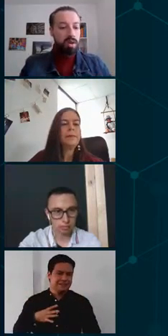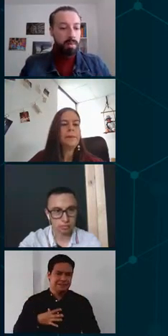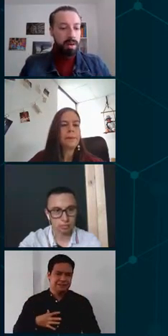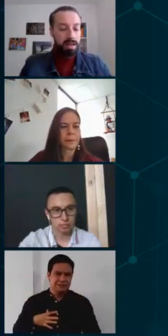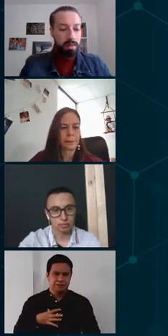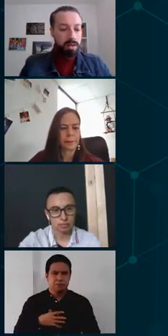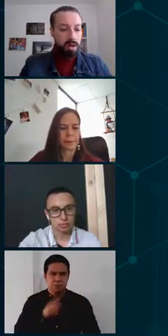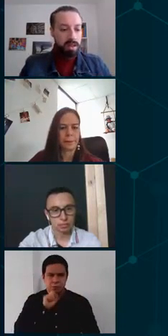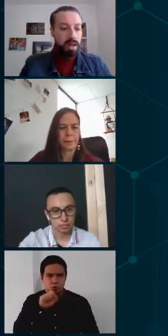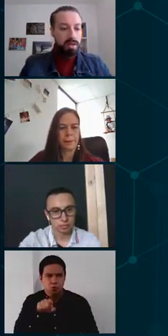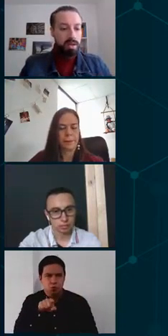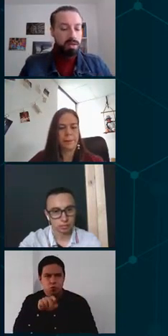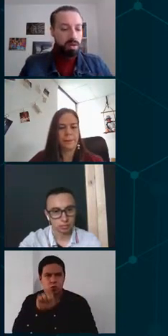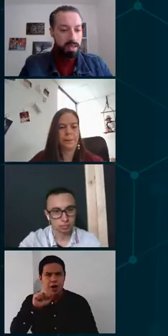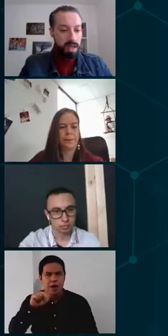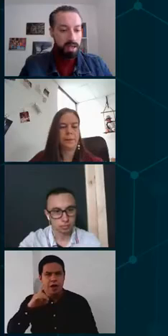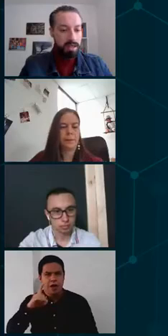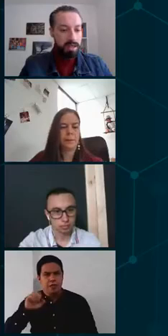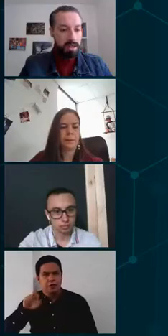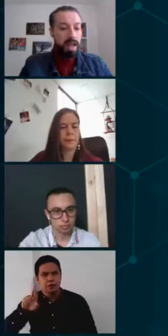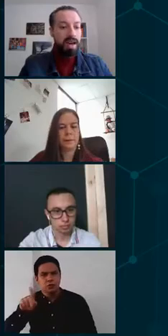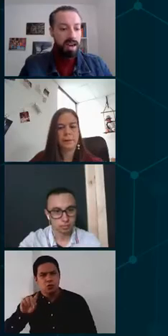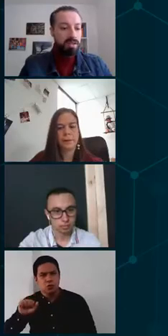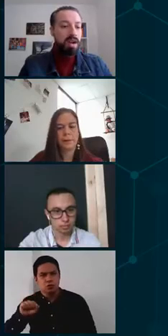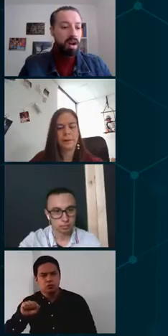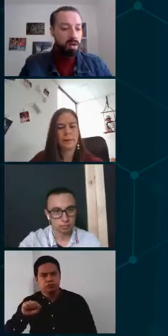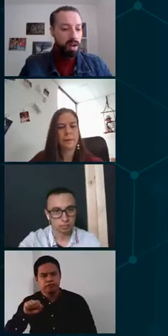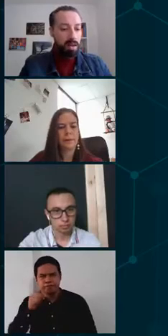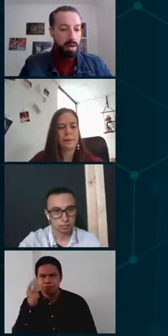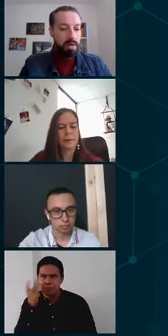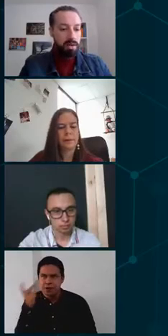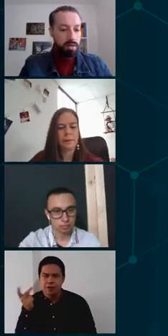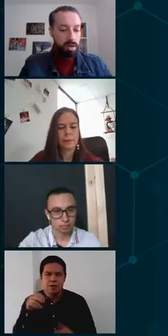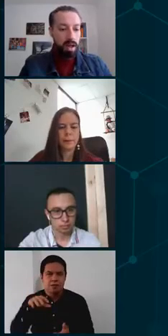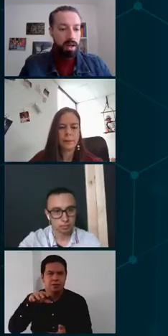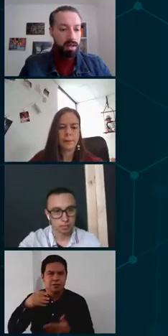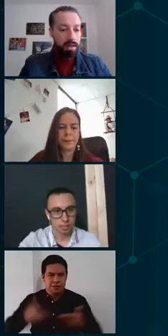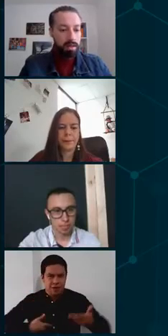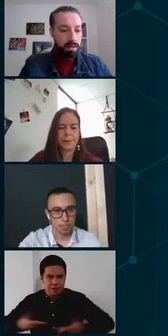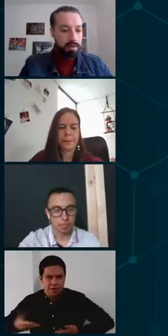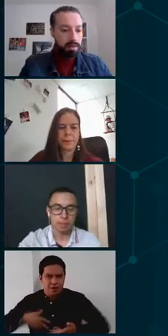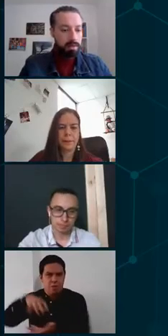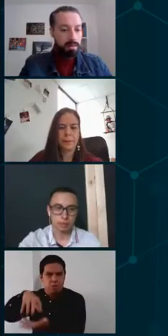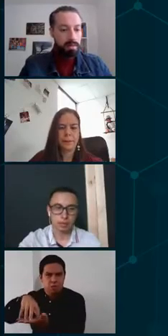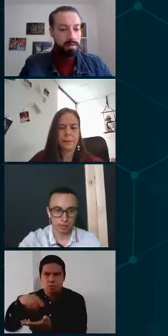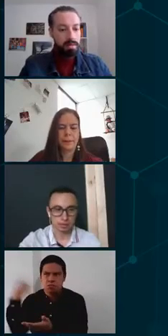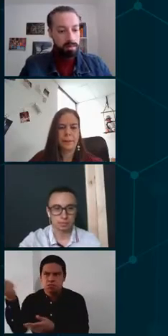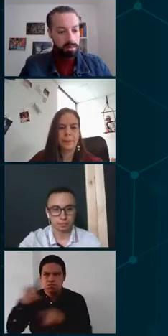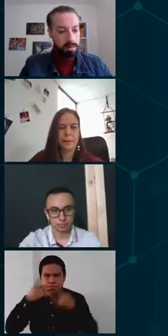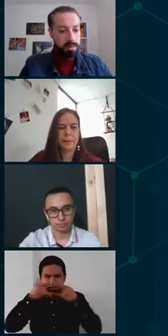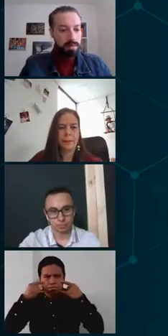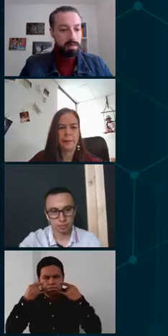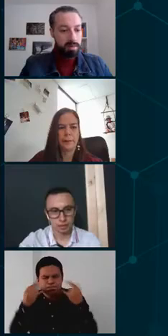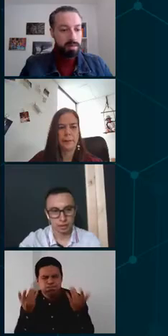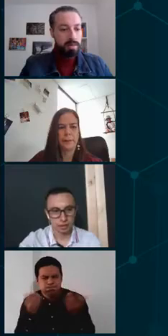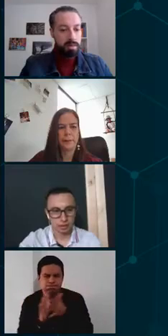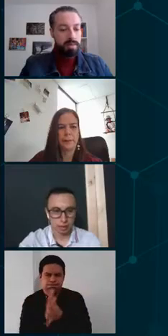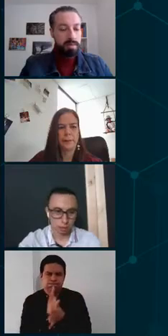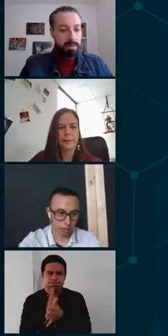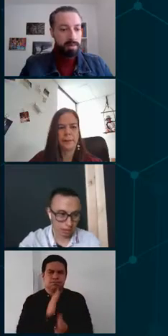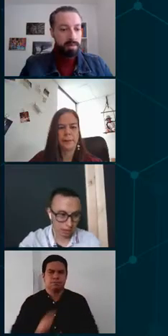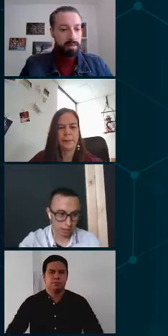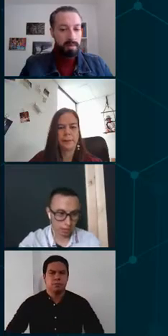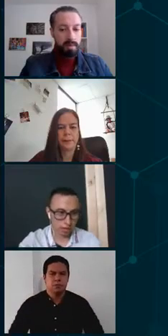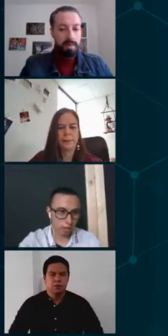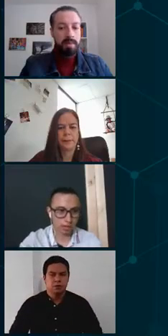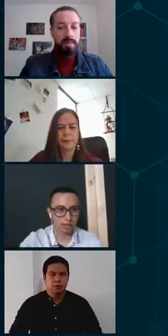ese entorno que planteamos ahorita de los centros comerciales relacionado con el tema de bioseguridad? Ok. Que no se